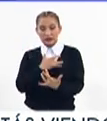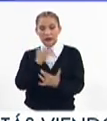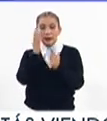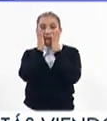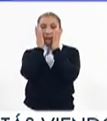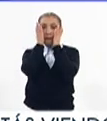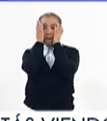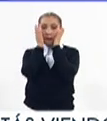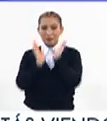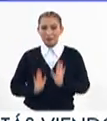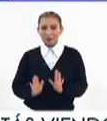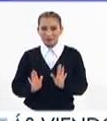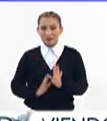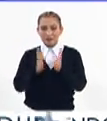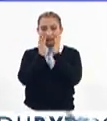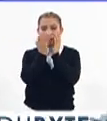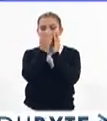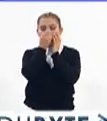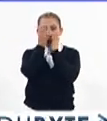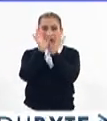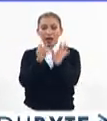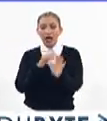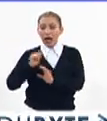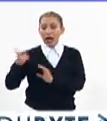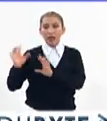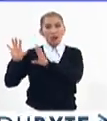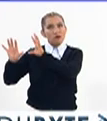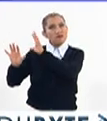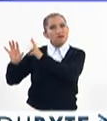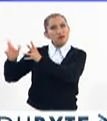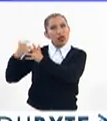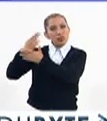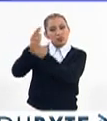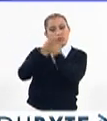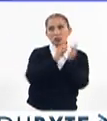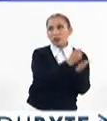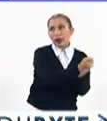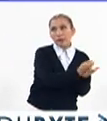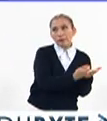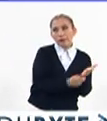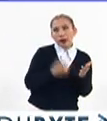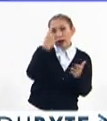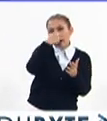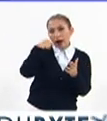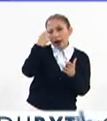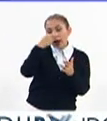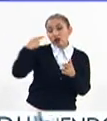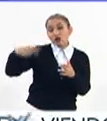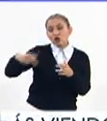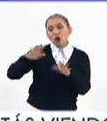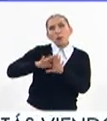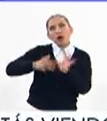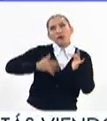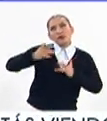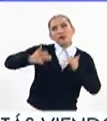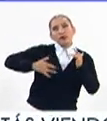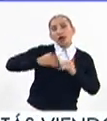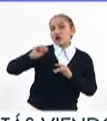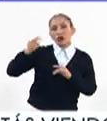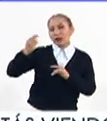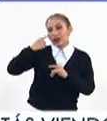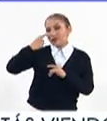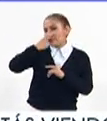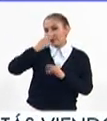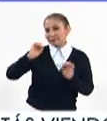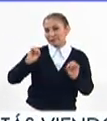el rostro de sus parejas o la persona de al lado y que empiecen a dibujar este rostro por medio de cómo lo van sintiendo, sin